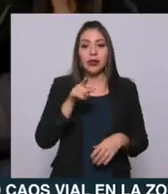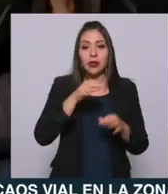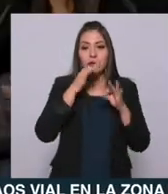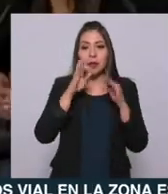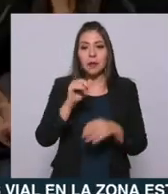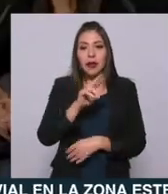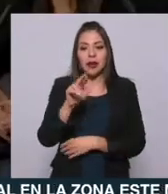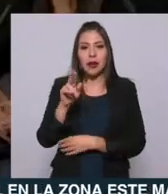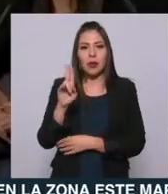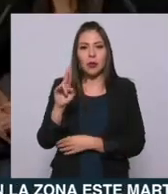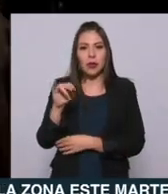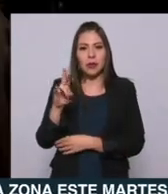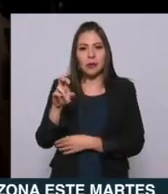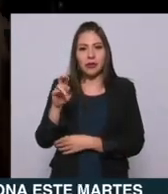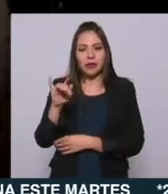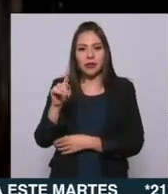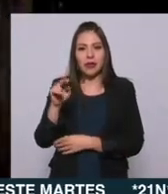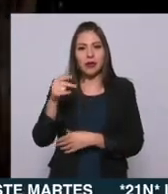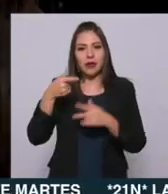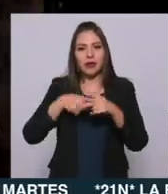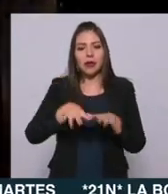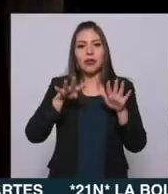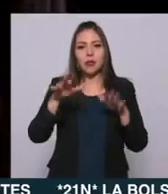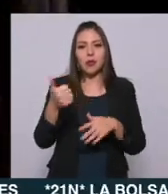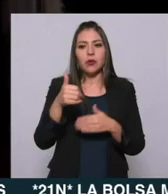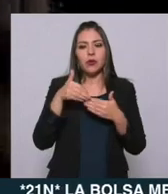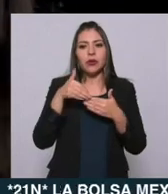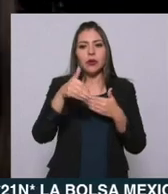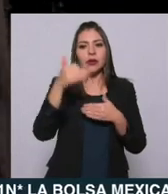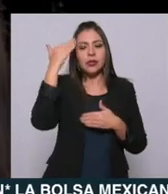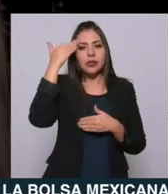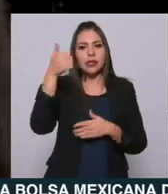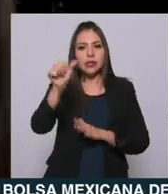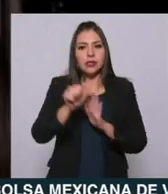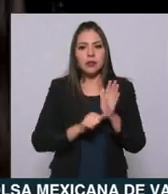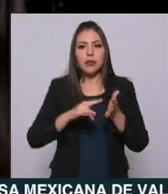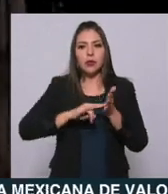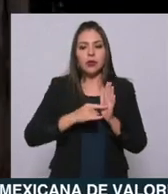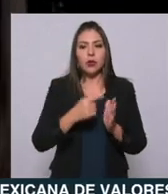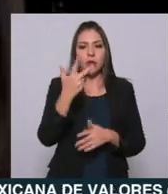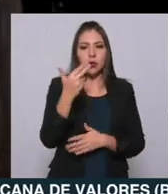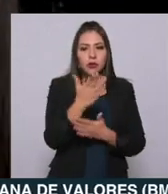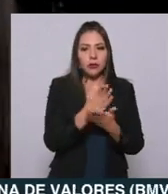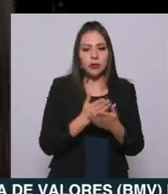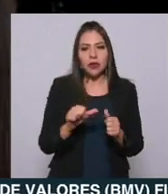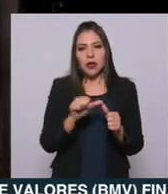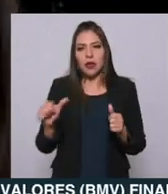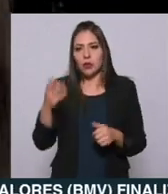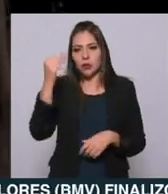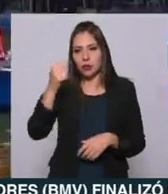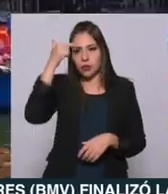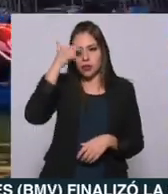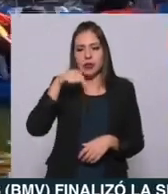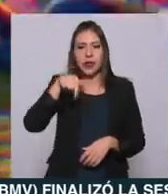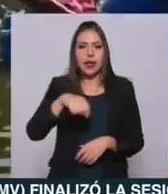de agosto. La temporada tendrá una duración de 6 meses en un horario de 20:30 a 21 horas por el canal